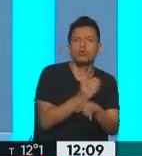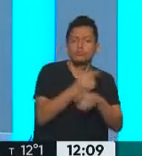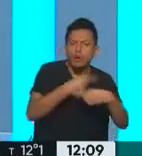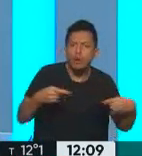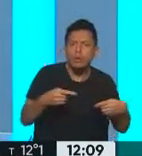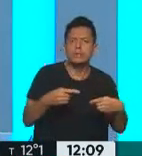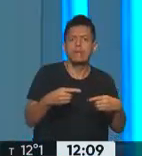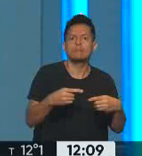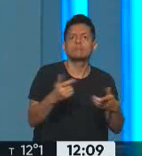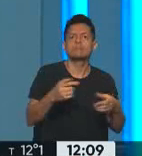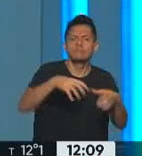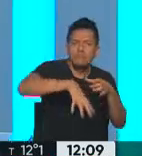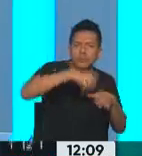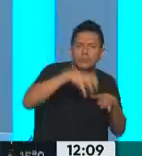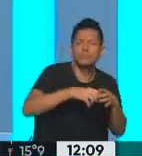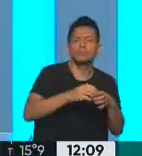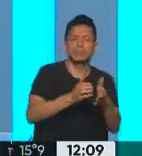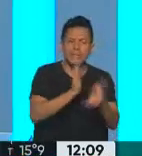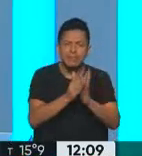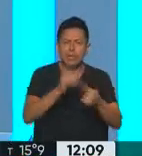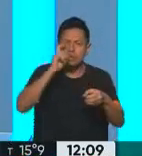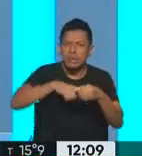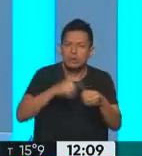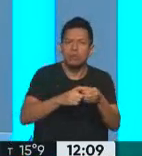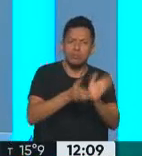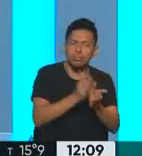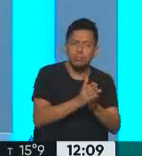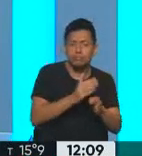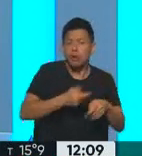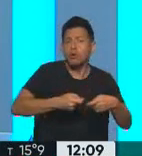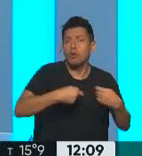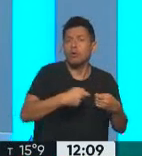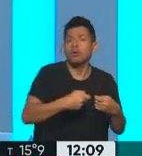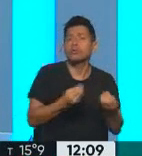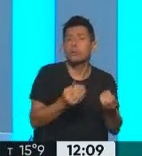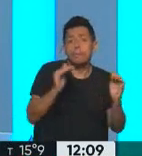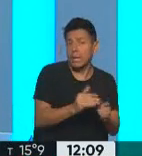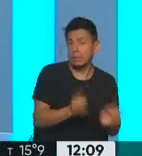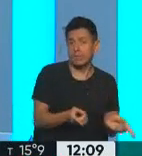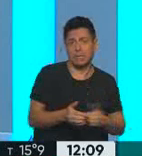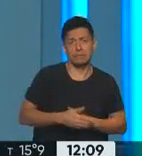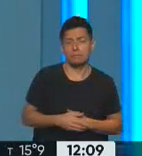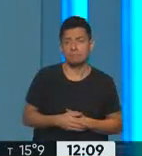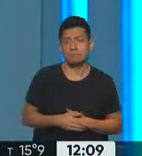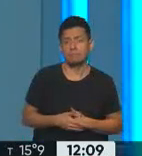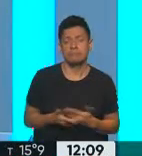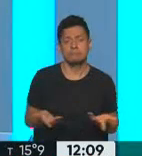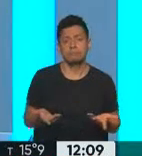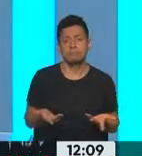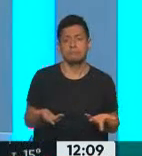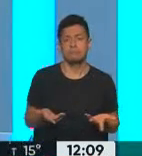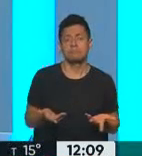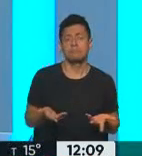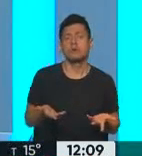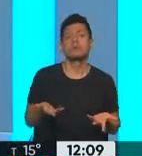de extracción de pozo como en refinería, generalmente son, ya calculemos nomás el nivel de salarios, si los